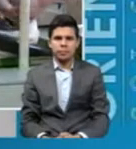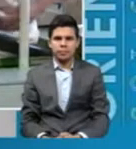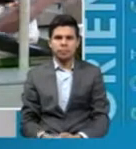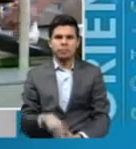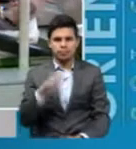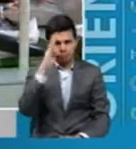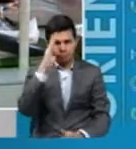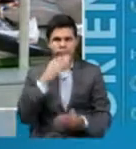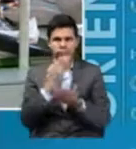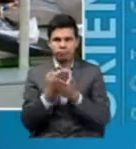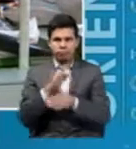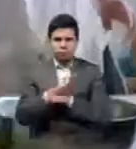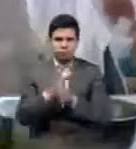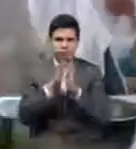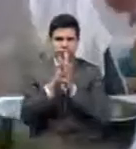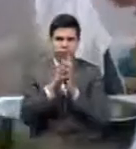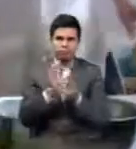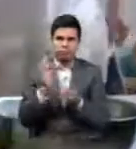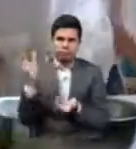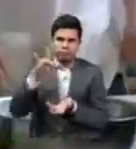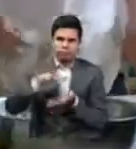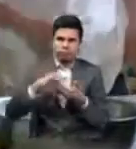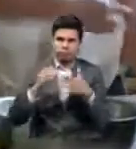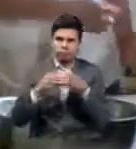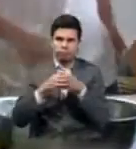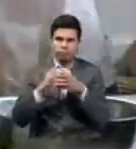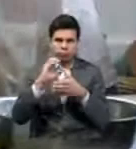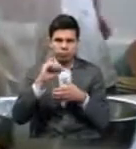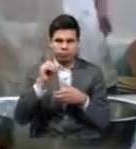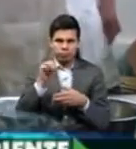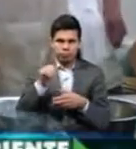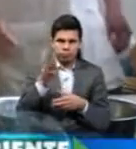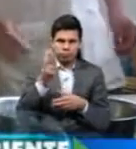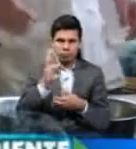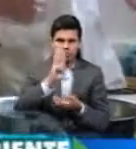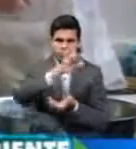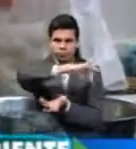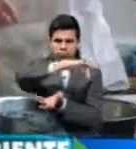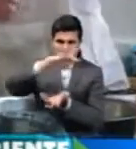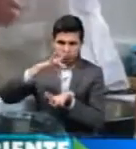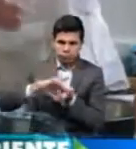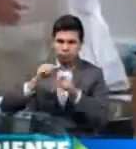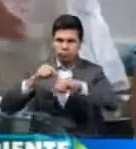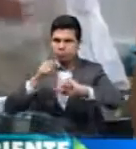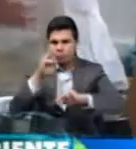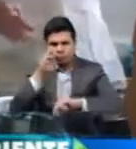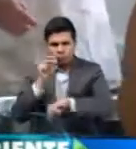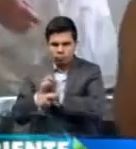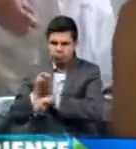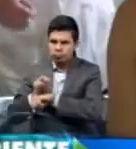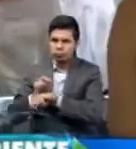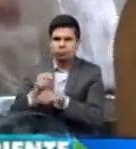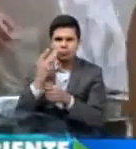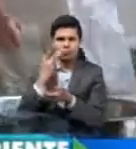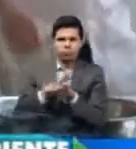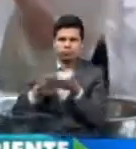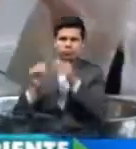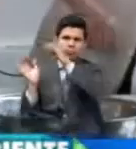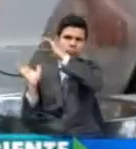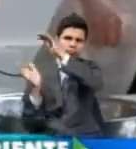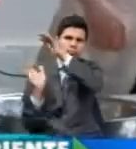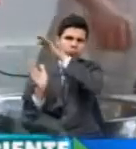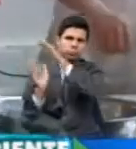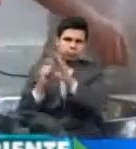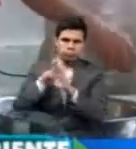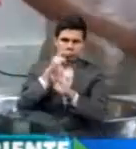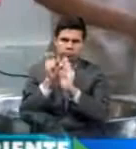Muy buenas tardes, y desde muy temprano la Corporación Autónoma Regional para la Defensa de la Meseta de Bucaramanga inició operativos en Centro Abastos, justo